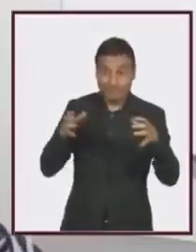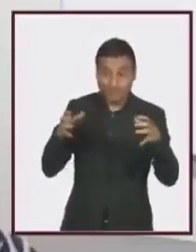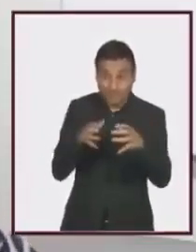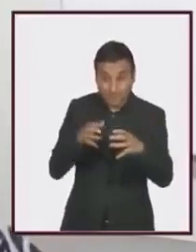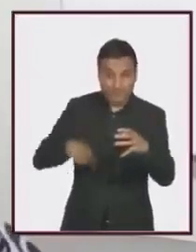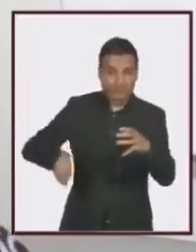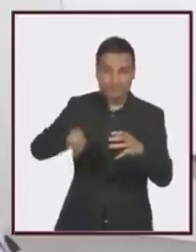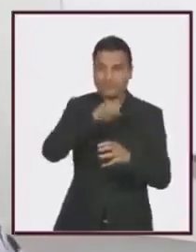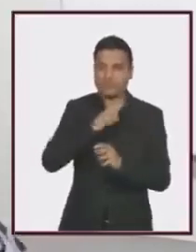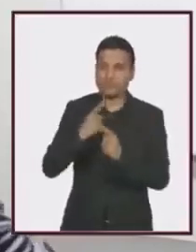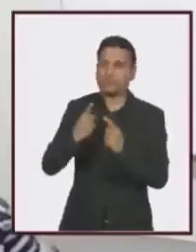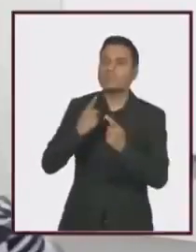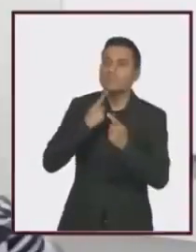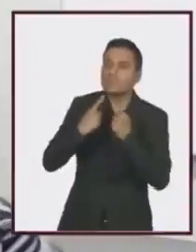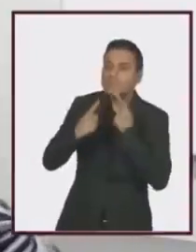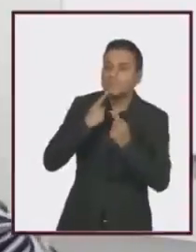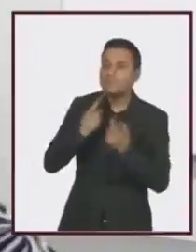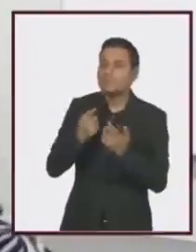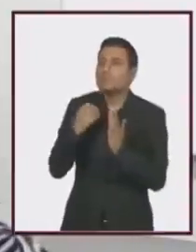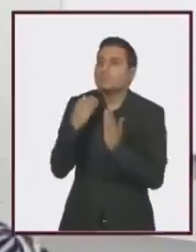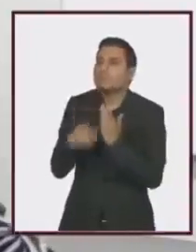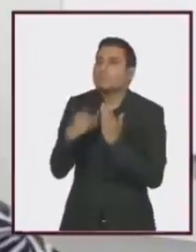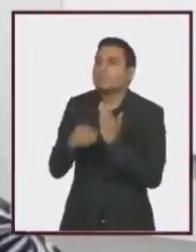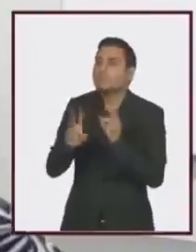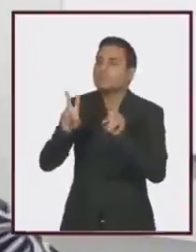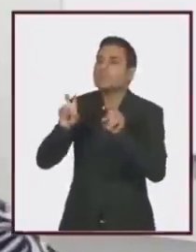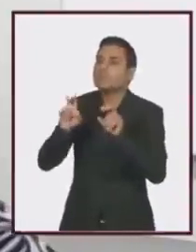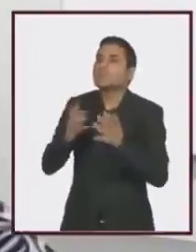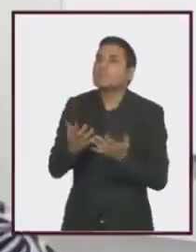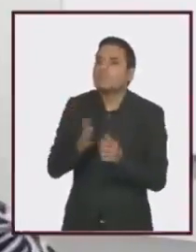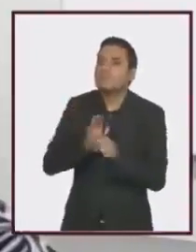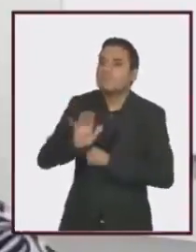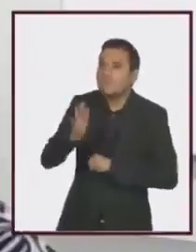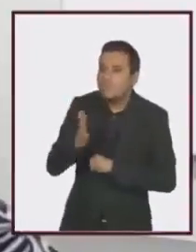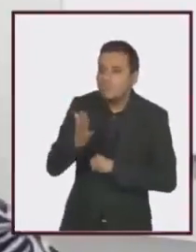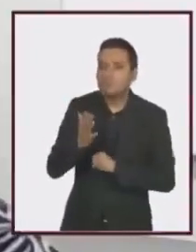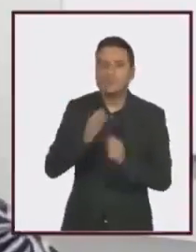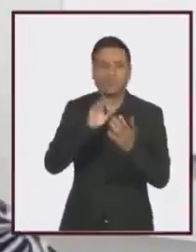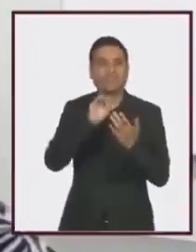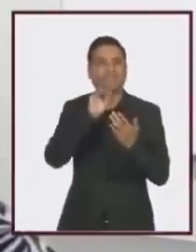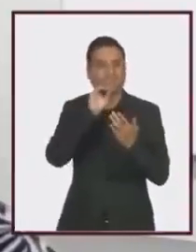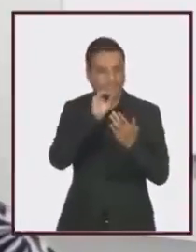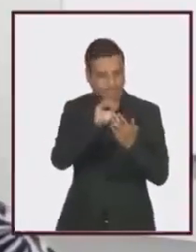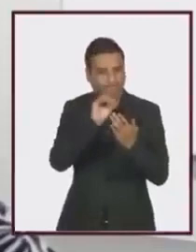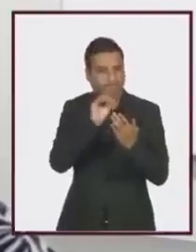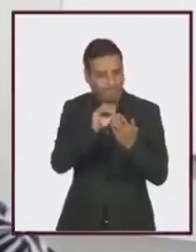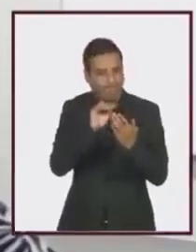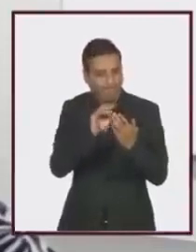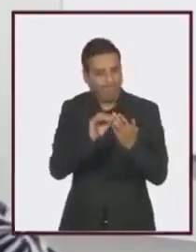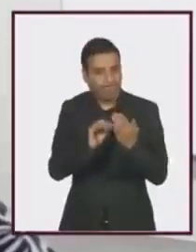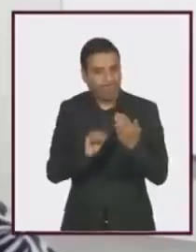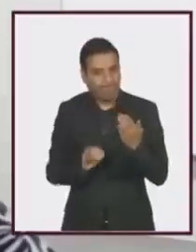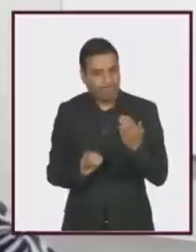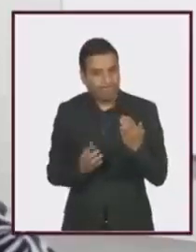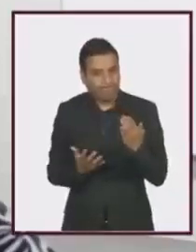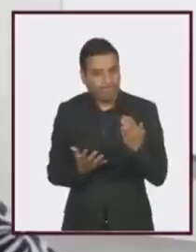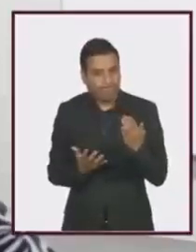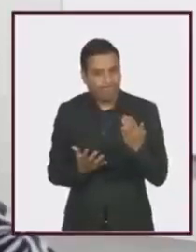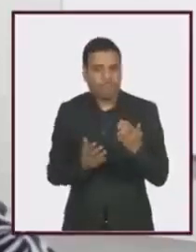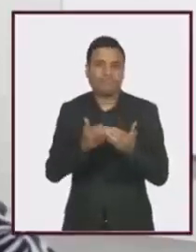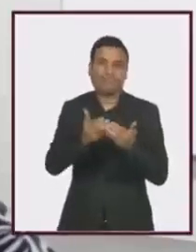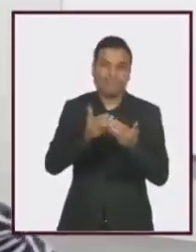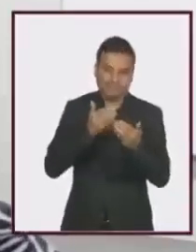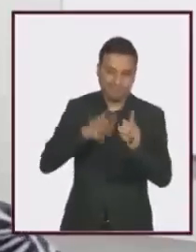a concluir, por así decirlo, este programa con este proceso de